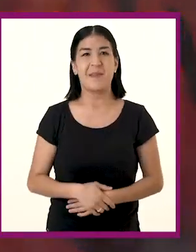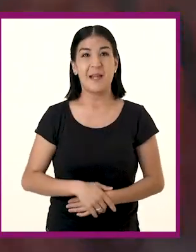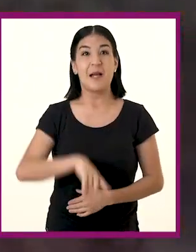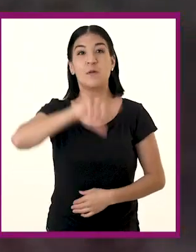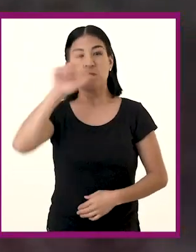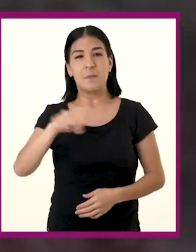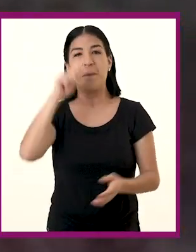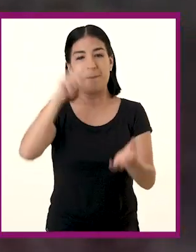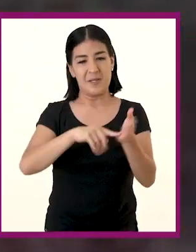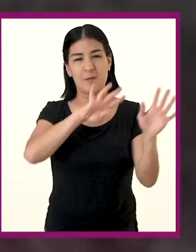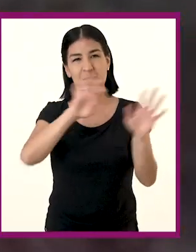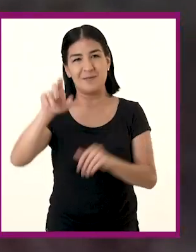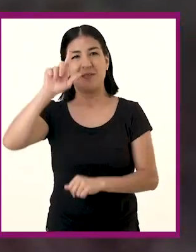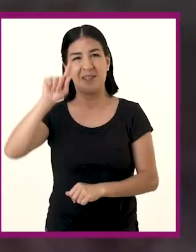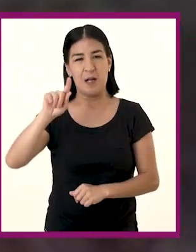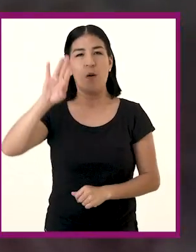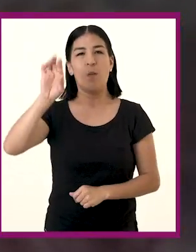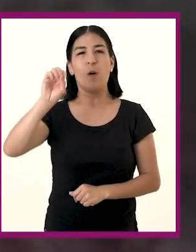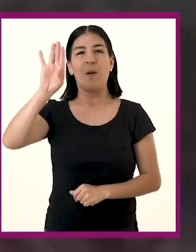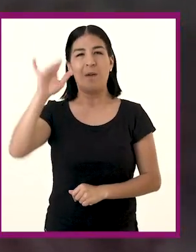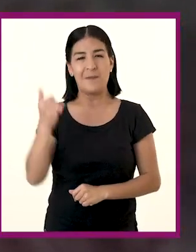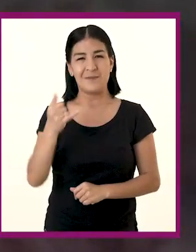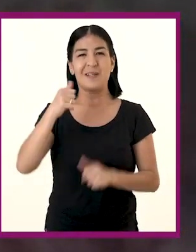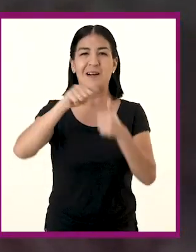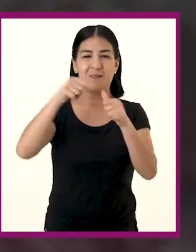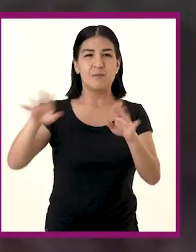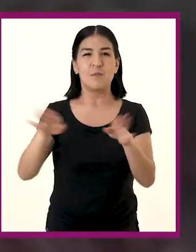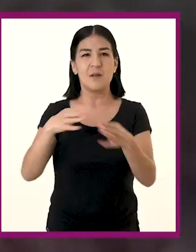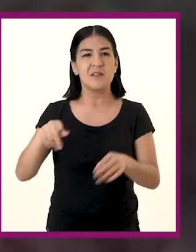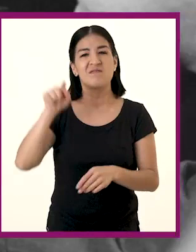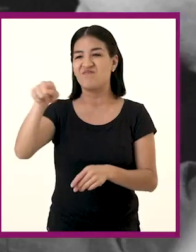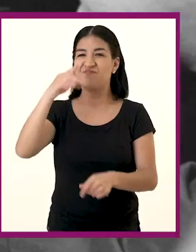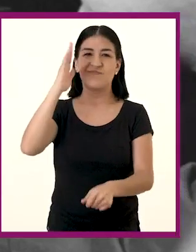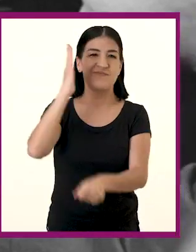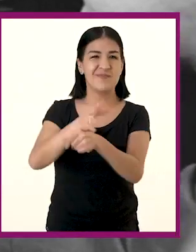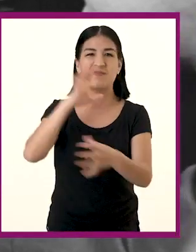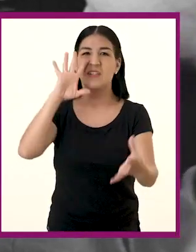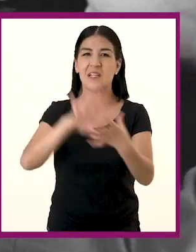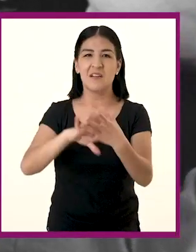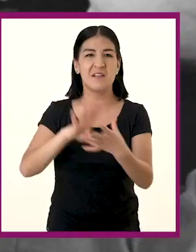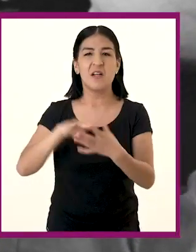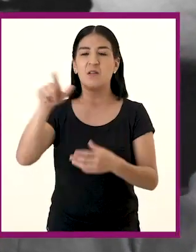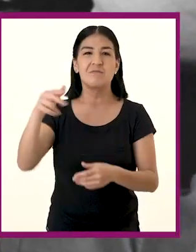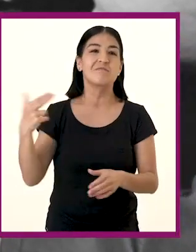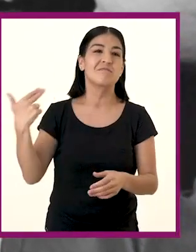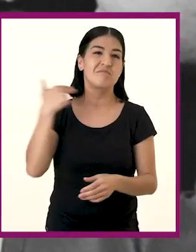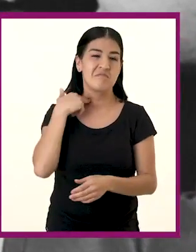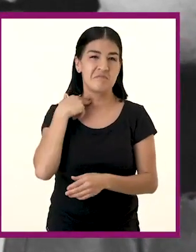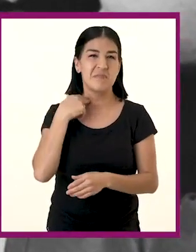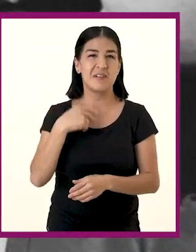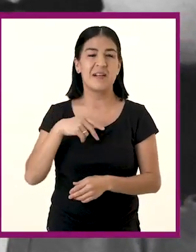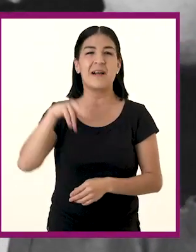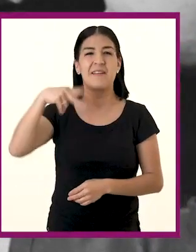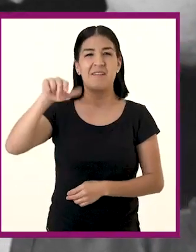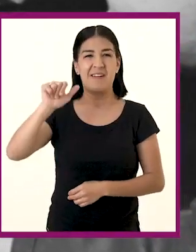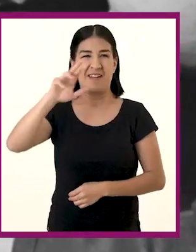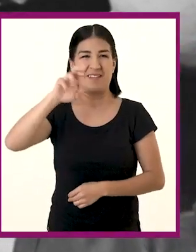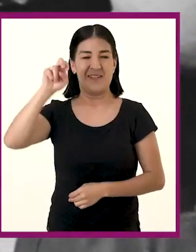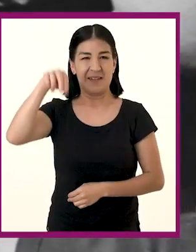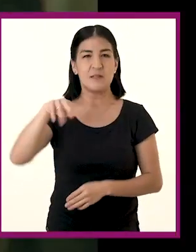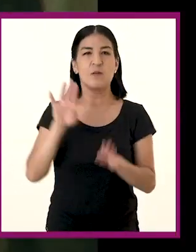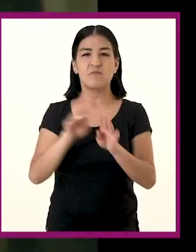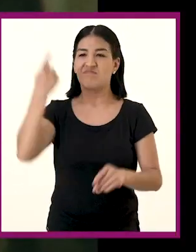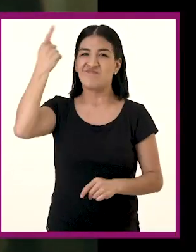1967. En 1970, Bobby Beausoleil fue acusado y encarcelado por haber cometido el asesinato de